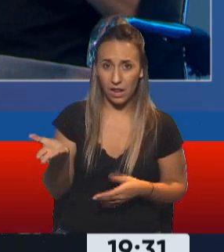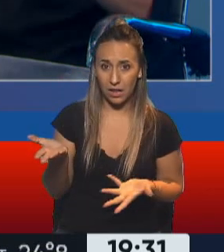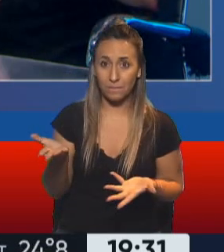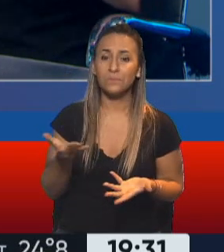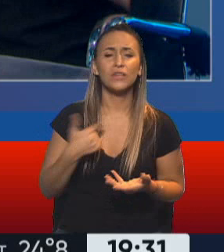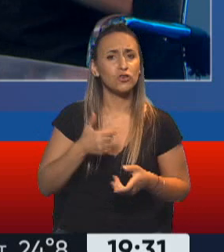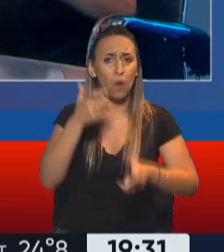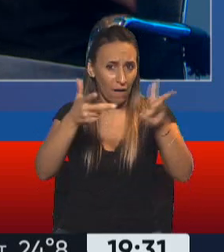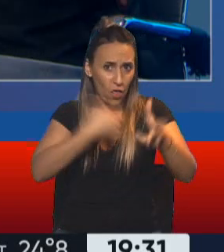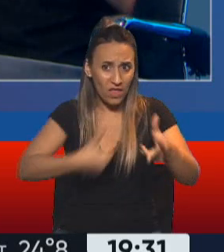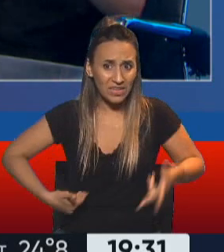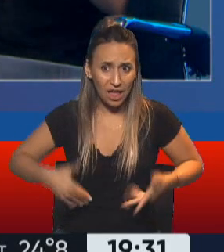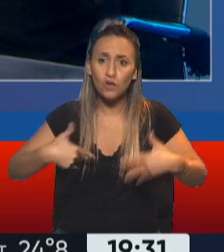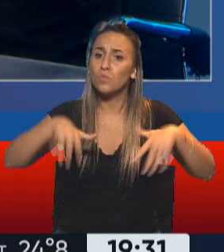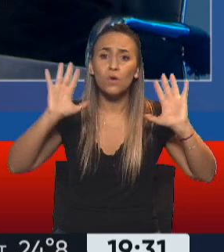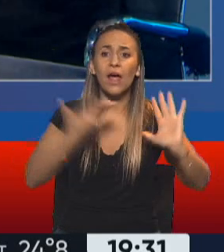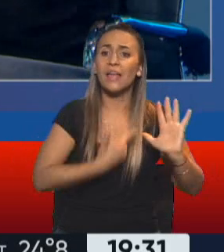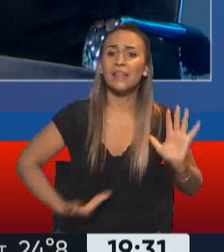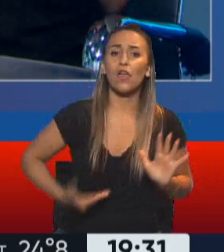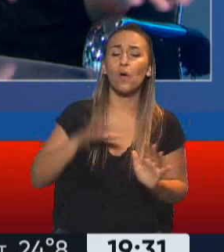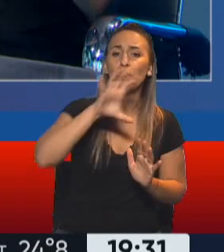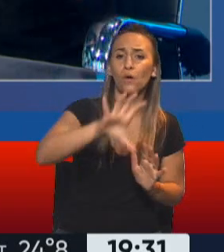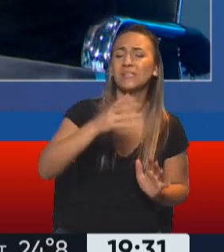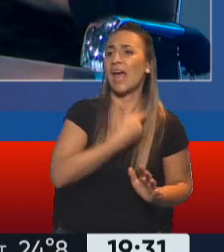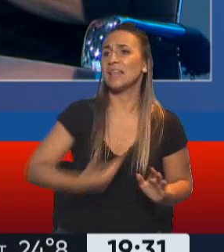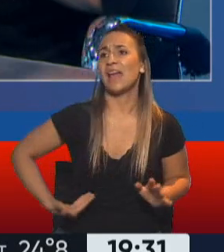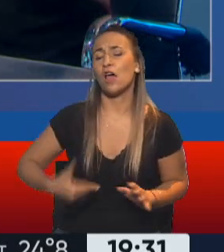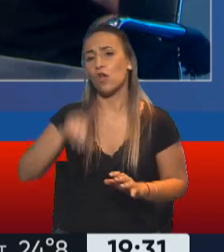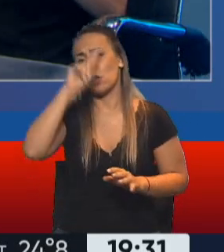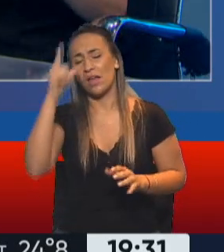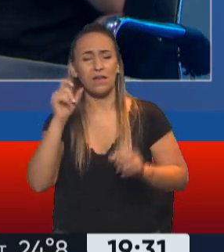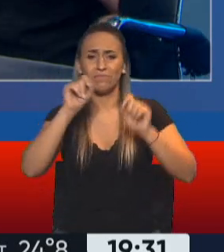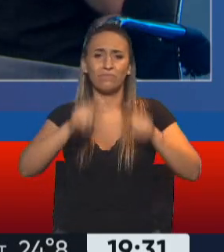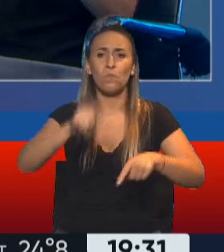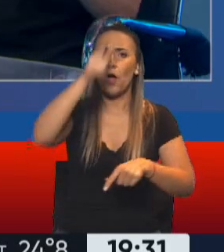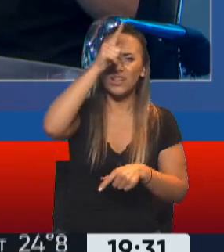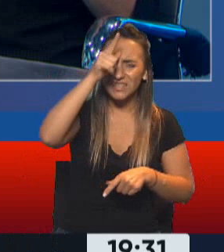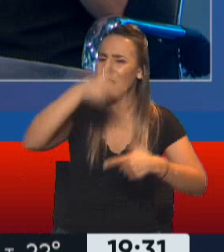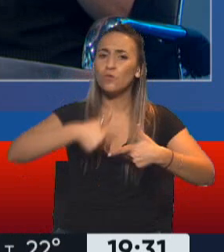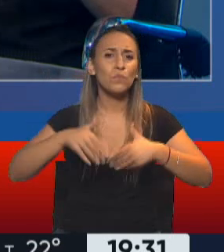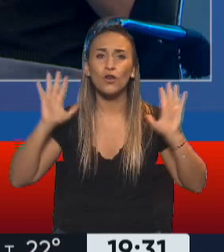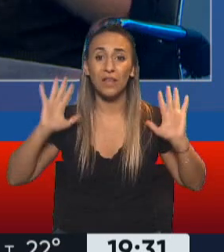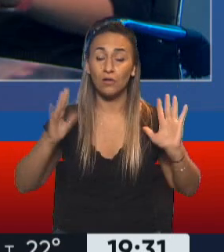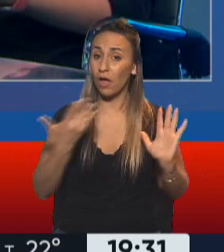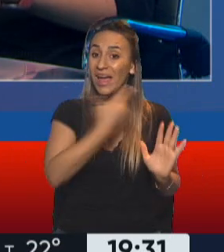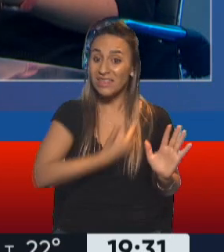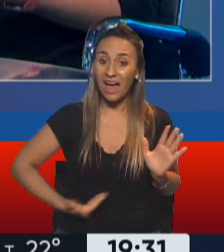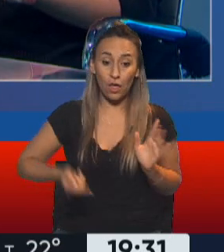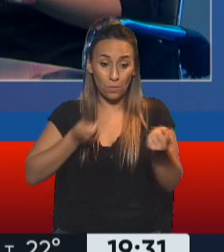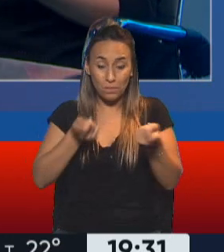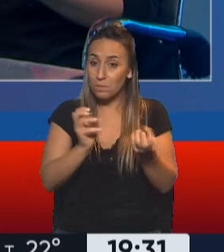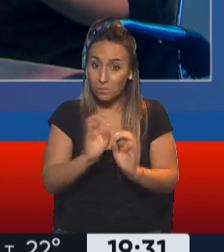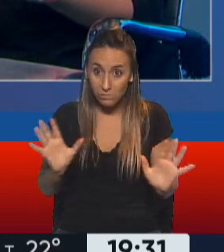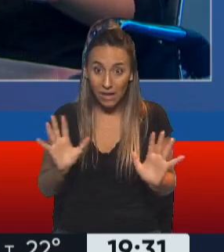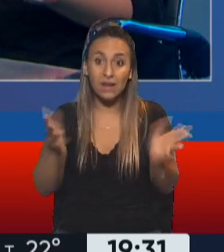digo el Estado, no importa si es el Estado provincial, el Estado municipal, el Poder Judicial, la policía, cuando el Estado actúa mal, cómo hace que aumenten